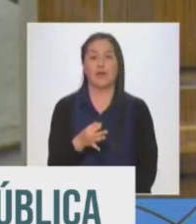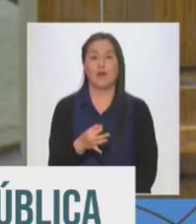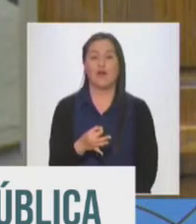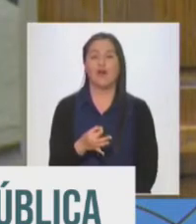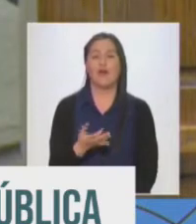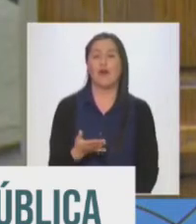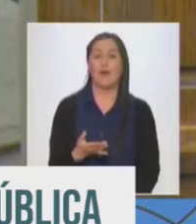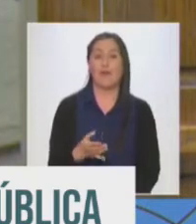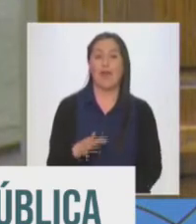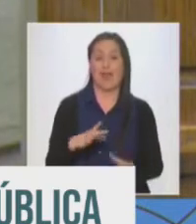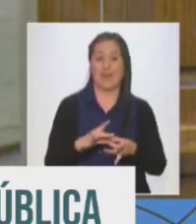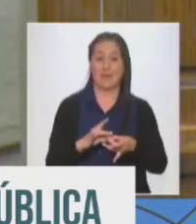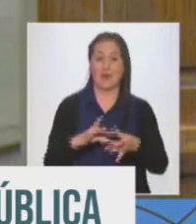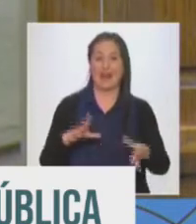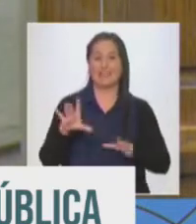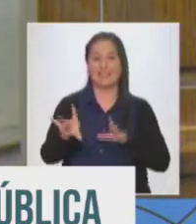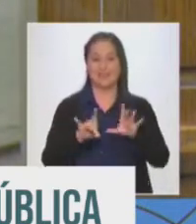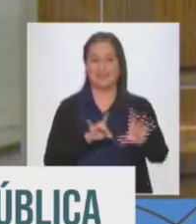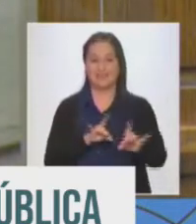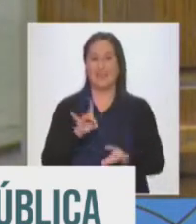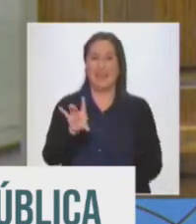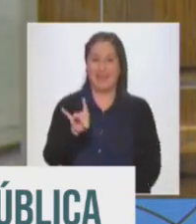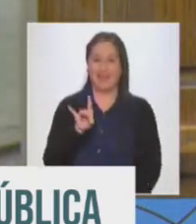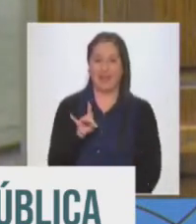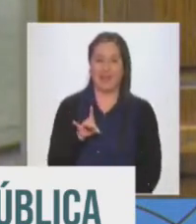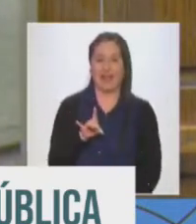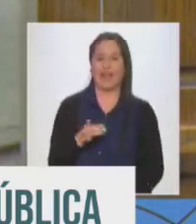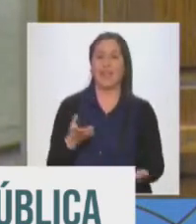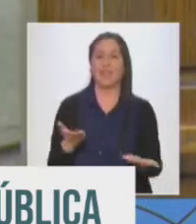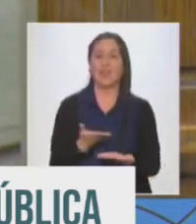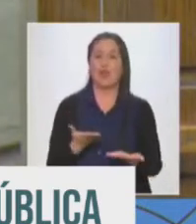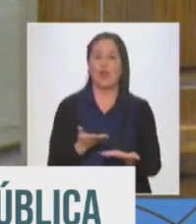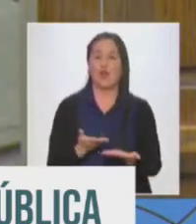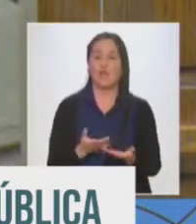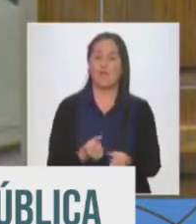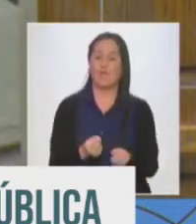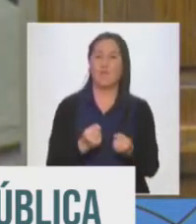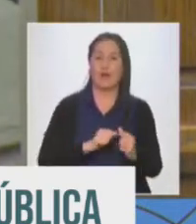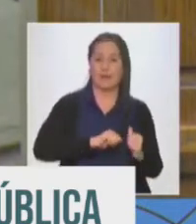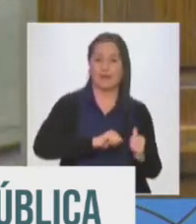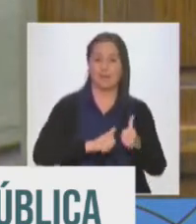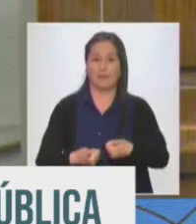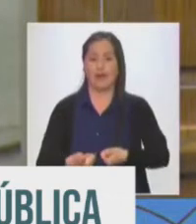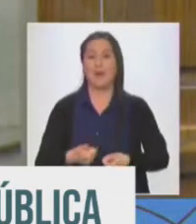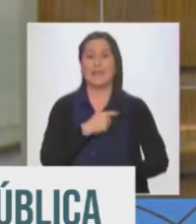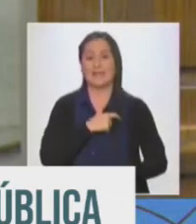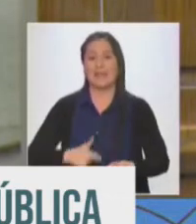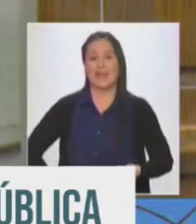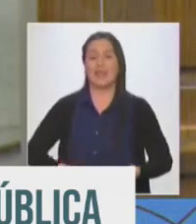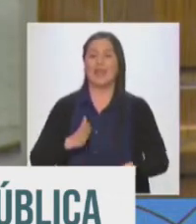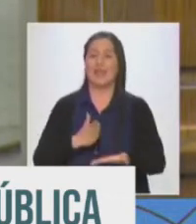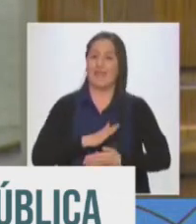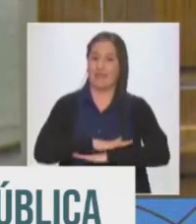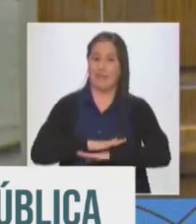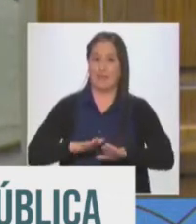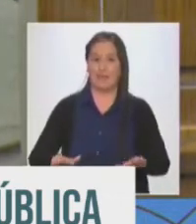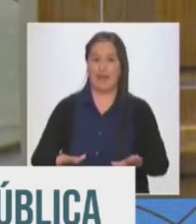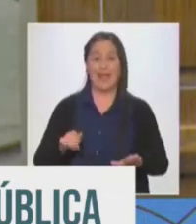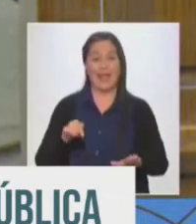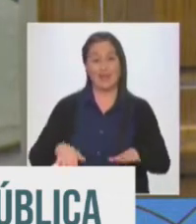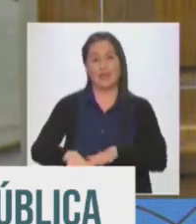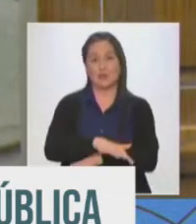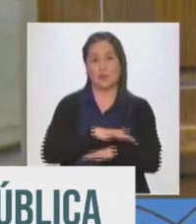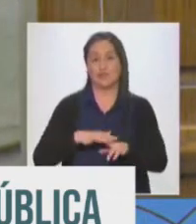por la Fuerza Armada, he sostenido que los presidentes deben terminar sus mandatos. Sin embargo, este es un caso